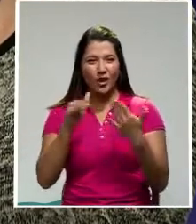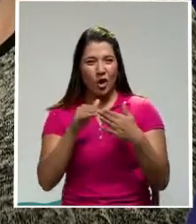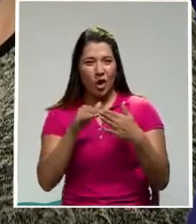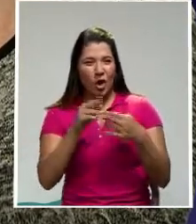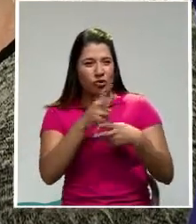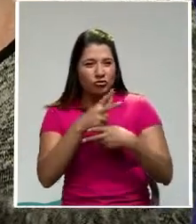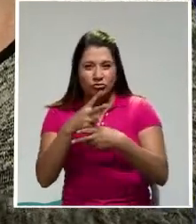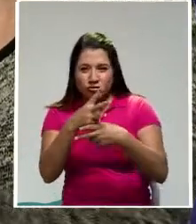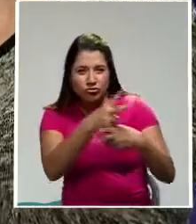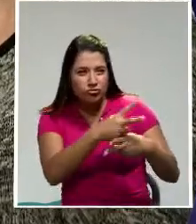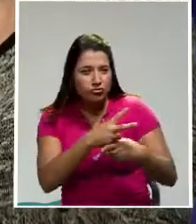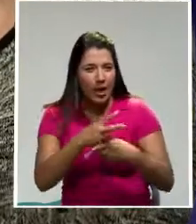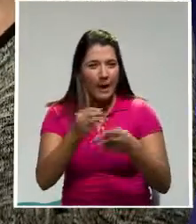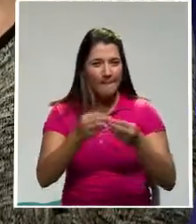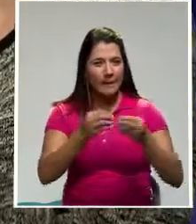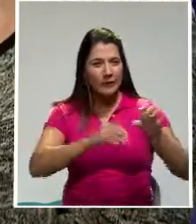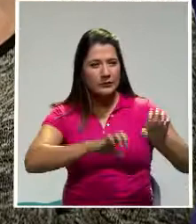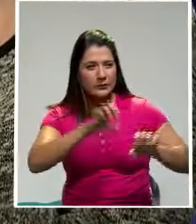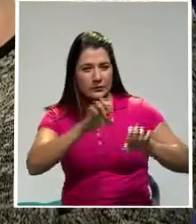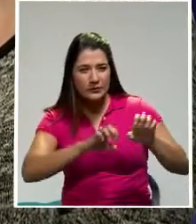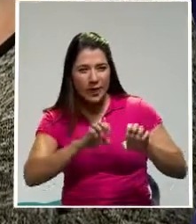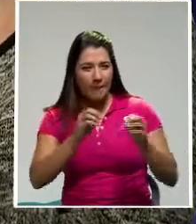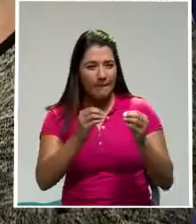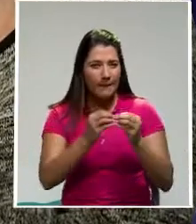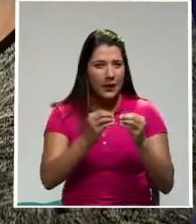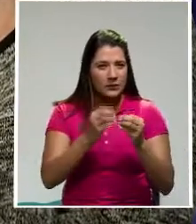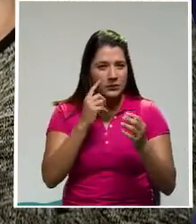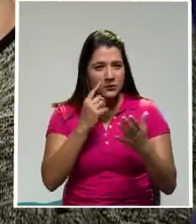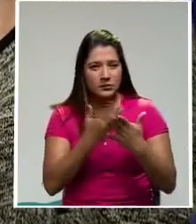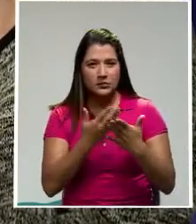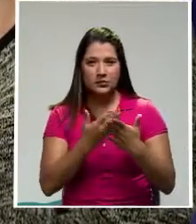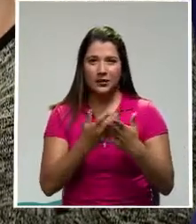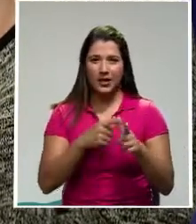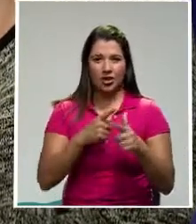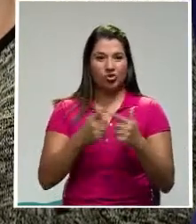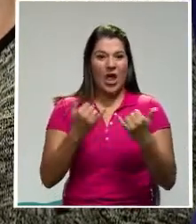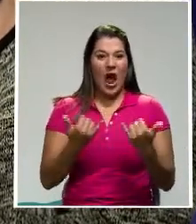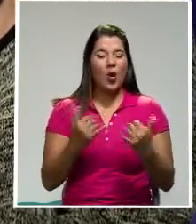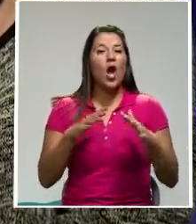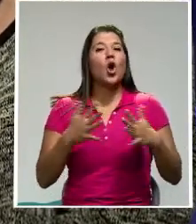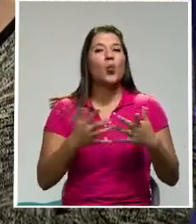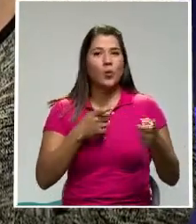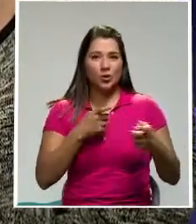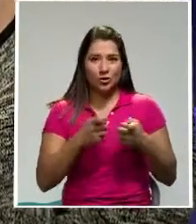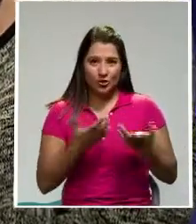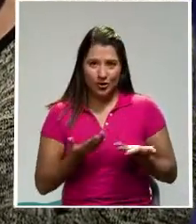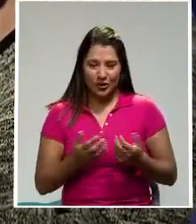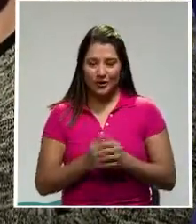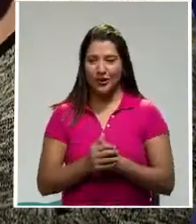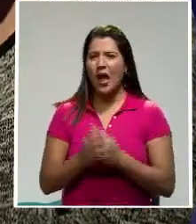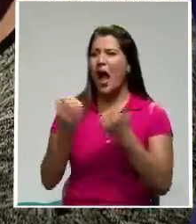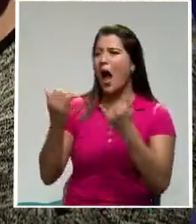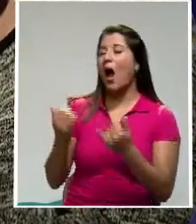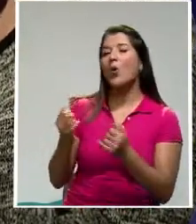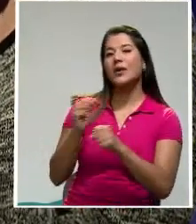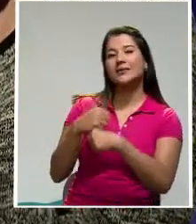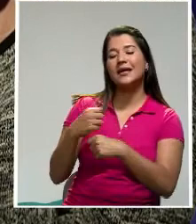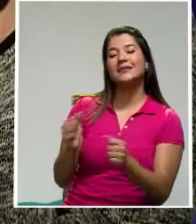más del chequeo físico. ¿Cómo se hace ahora? Ahora se hace por medio